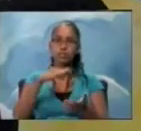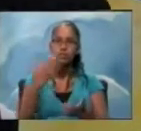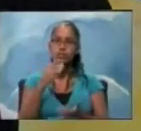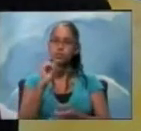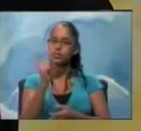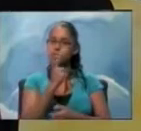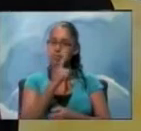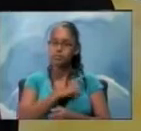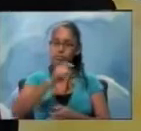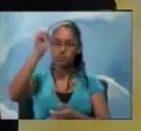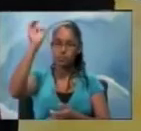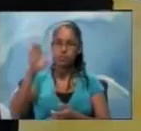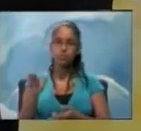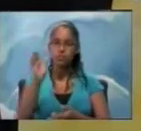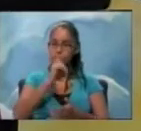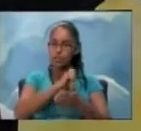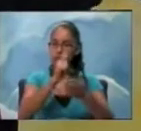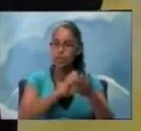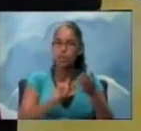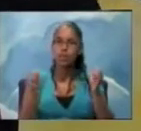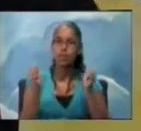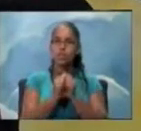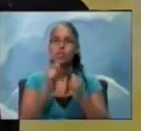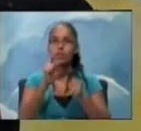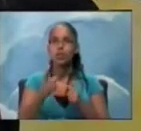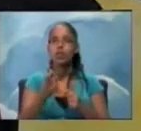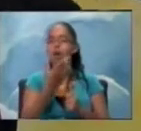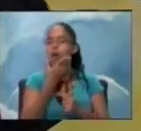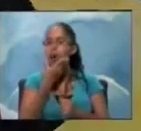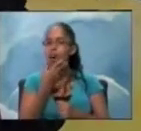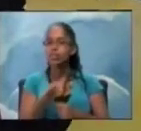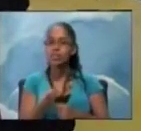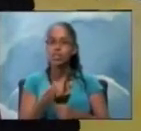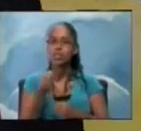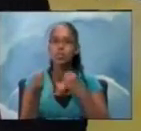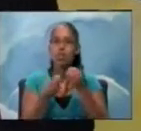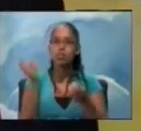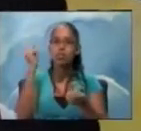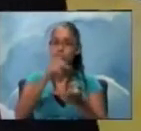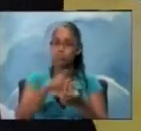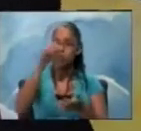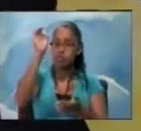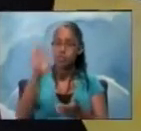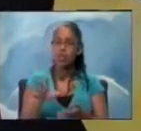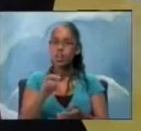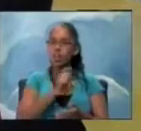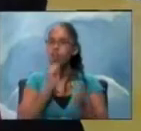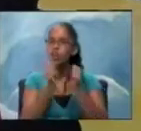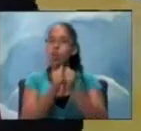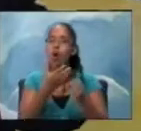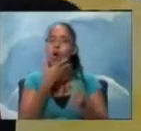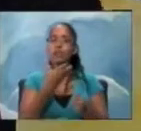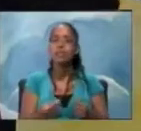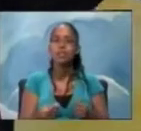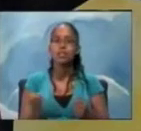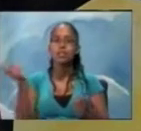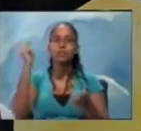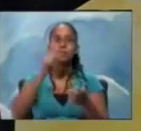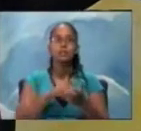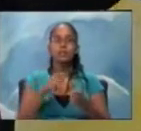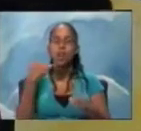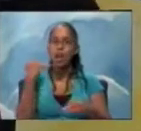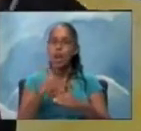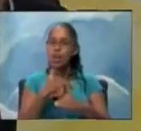principales sacerdotes y los escribas con los ancianos. ¿Cómo llegaron los sacerdotes y los escribas con los ancianos? Llegaron